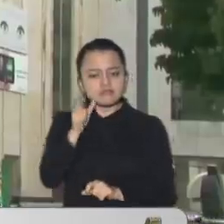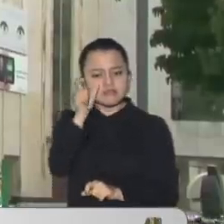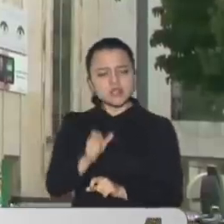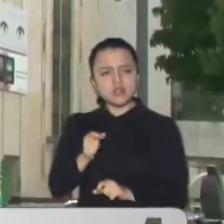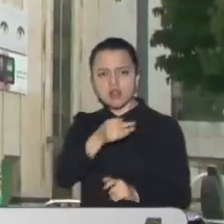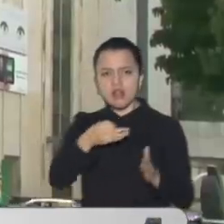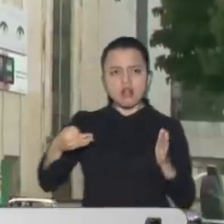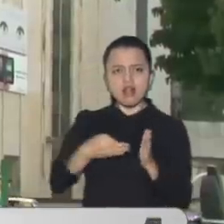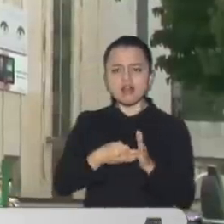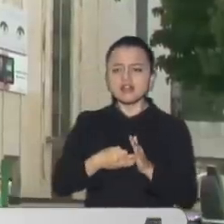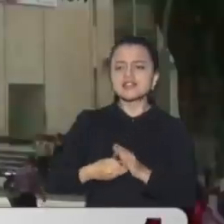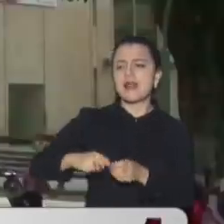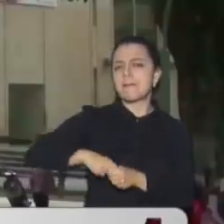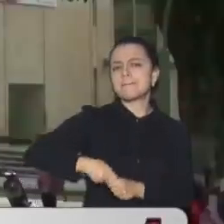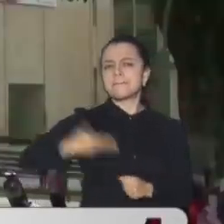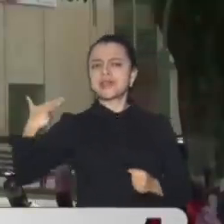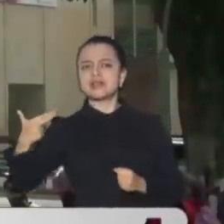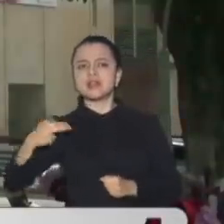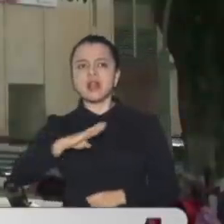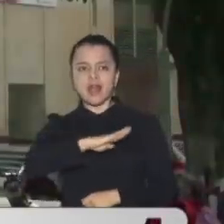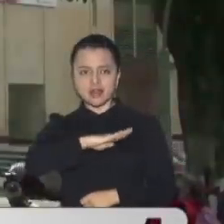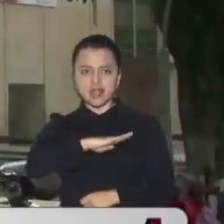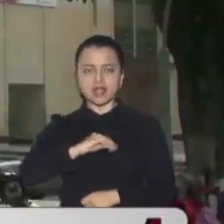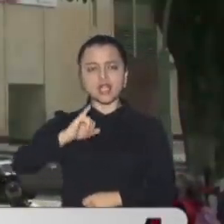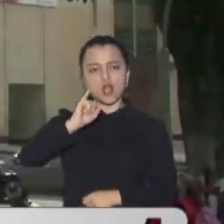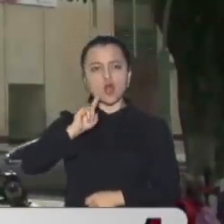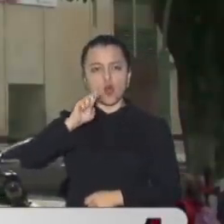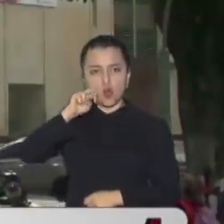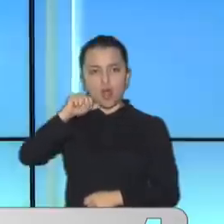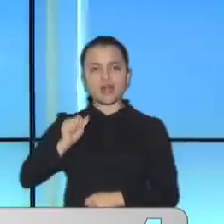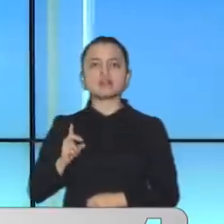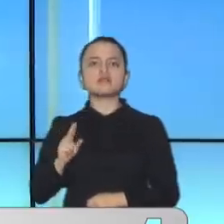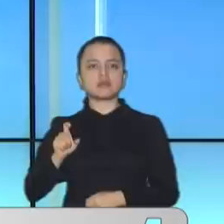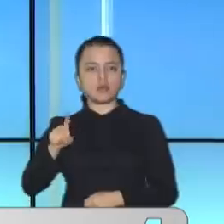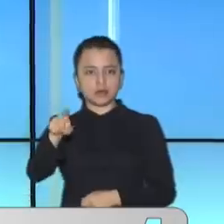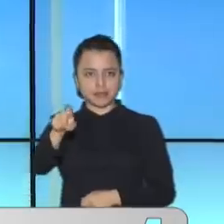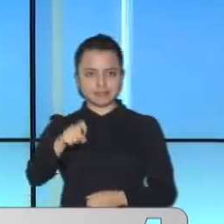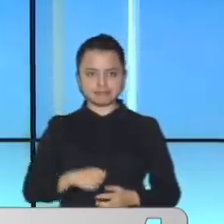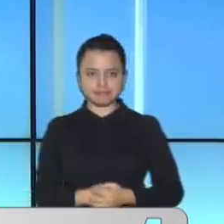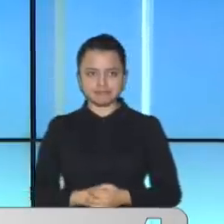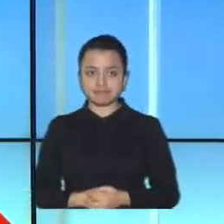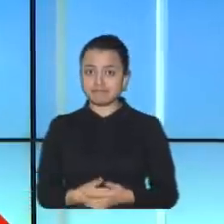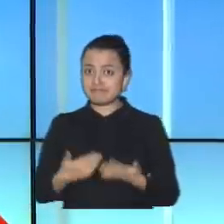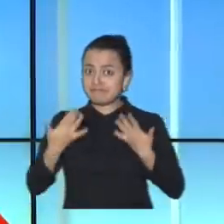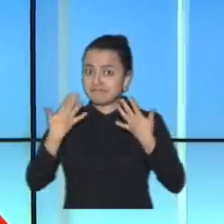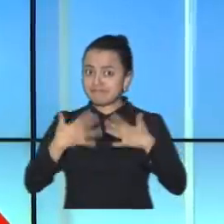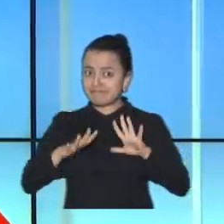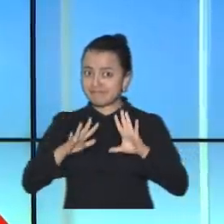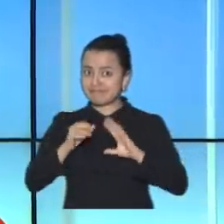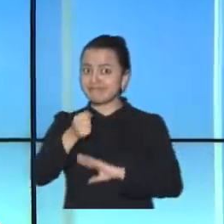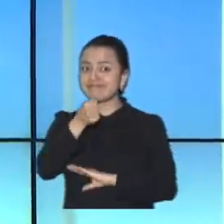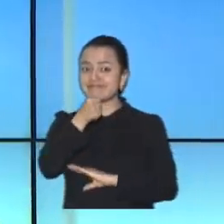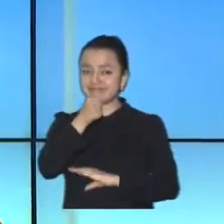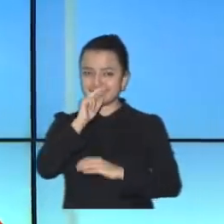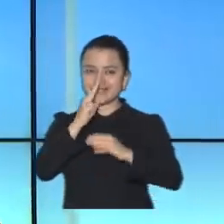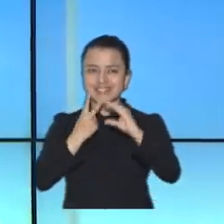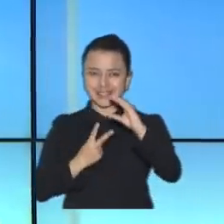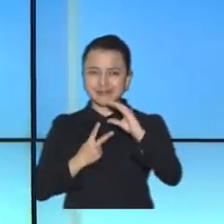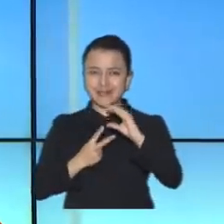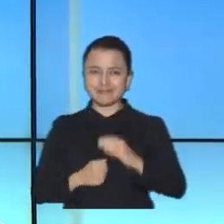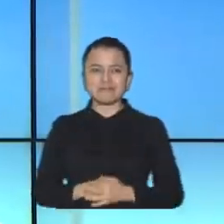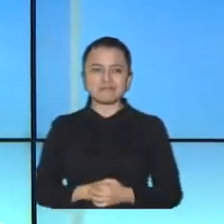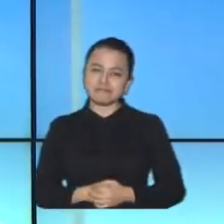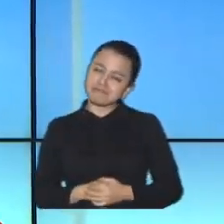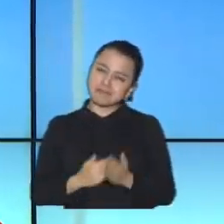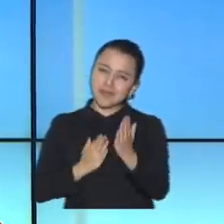la revocatoria del mandato del alcalde Juan Carlos Cárdenas. Hasta aquí la información en Noticentro 1